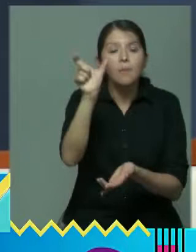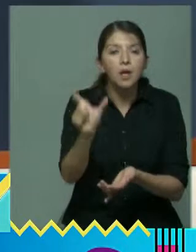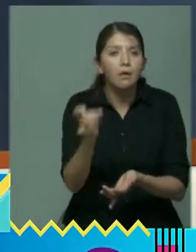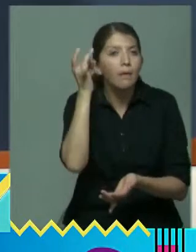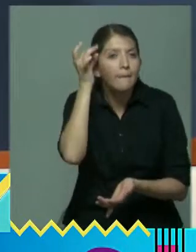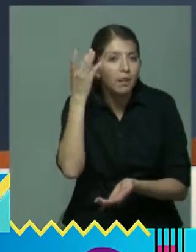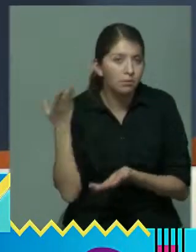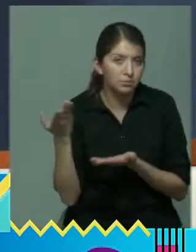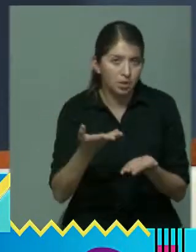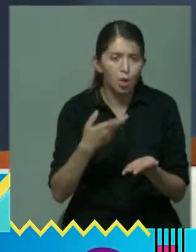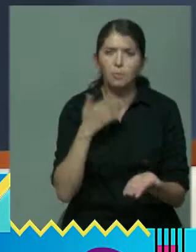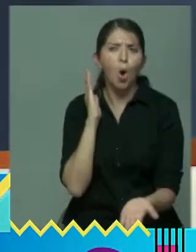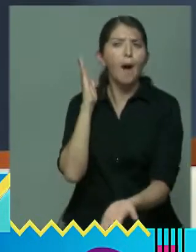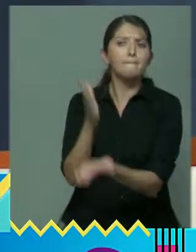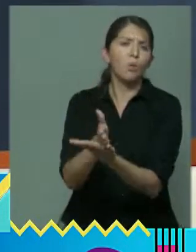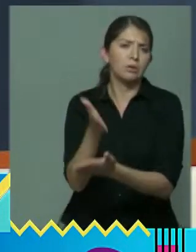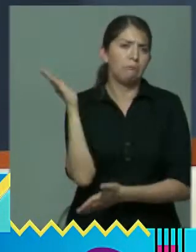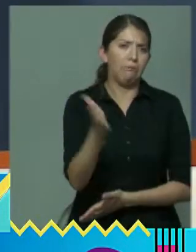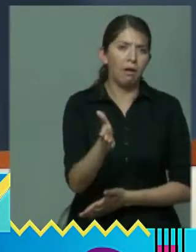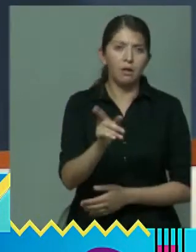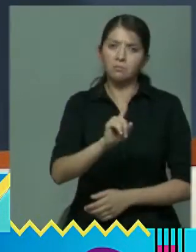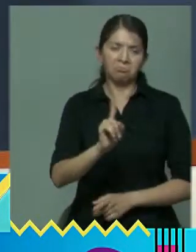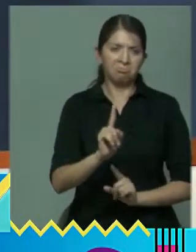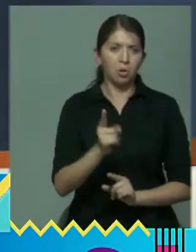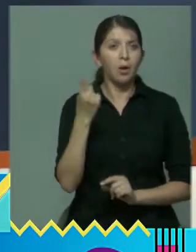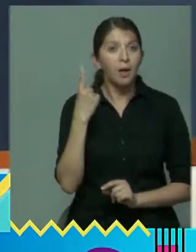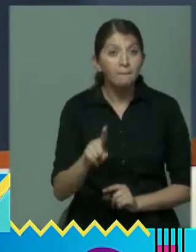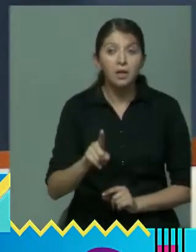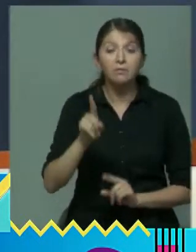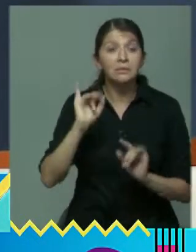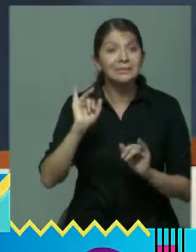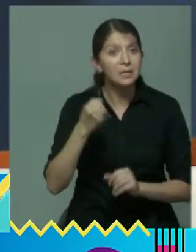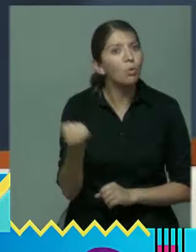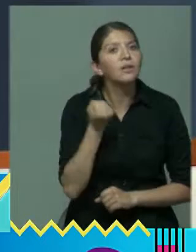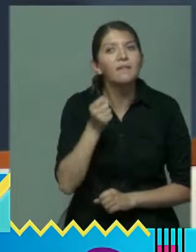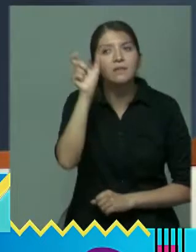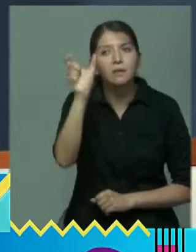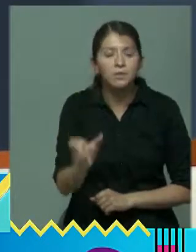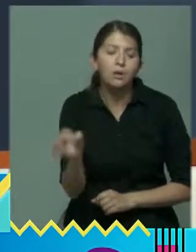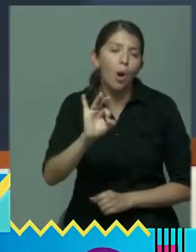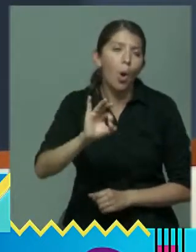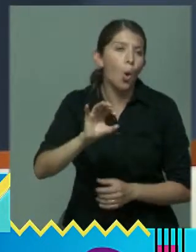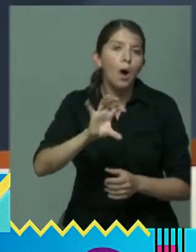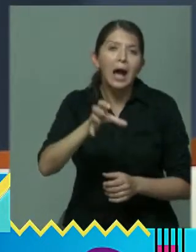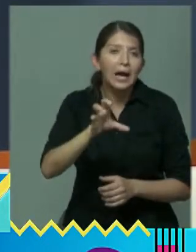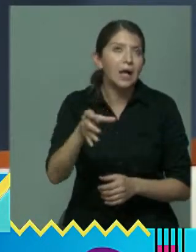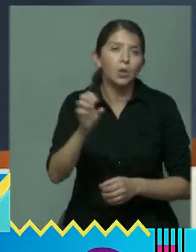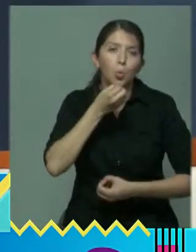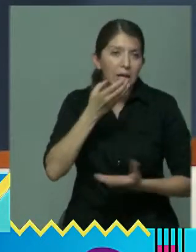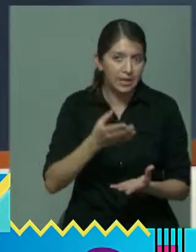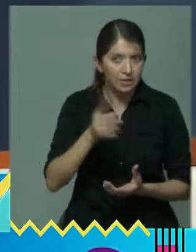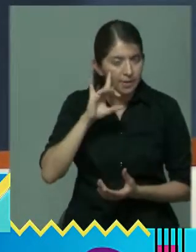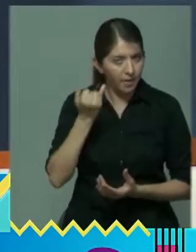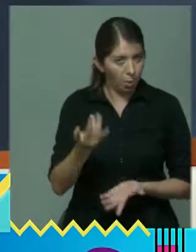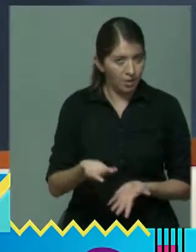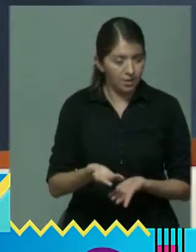multar al medio, sino que sirva, ¿sí? Que para empezar ya la presión social misma hace que el medio cambie, pero que también se abran espacios